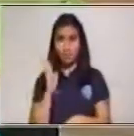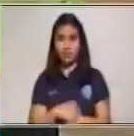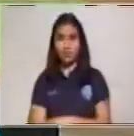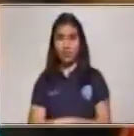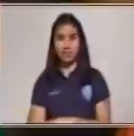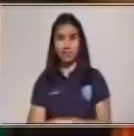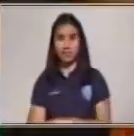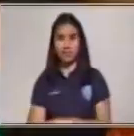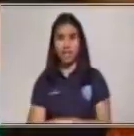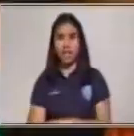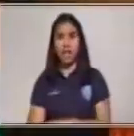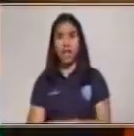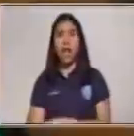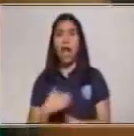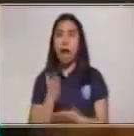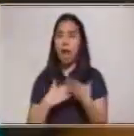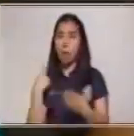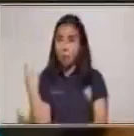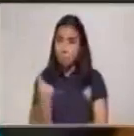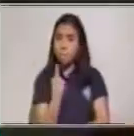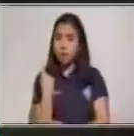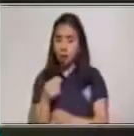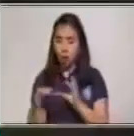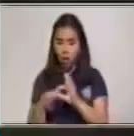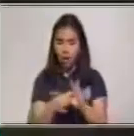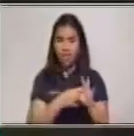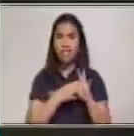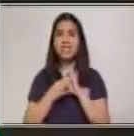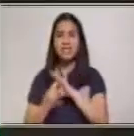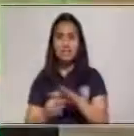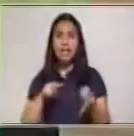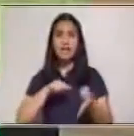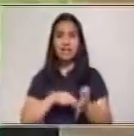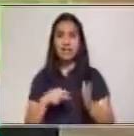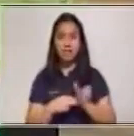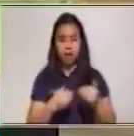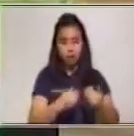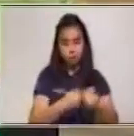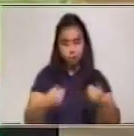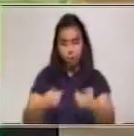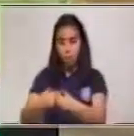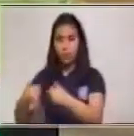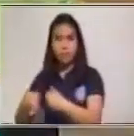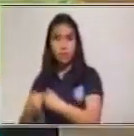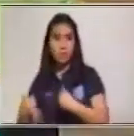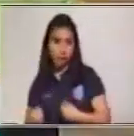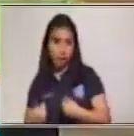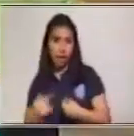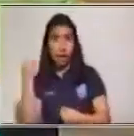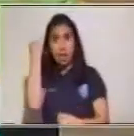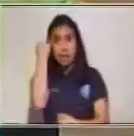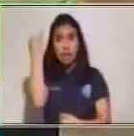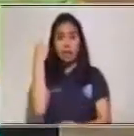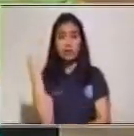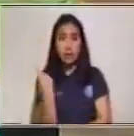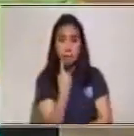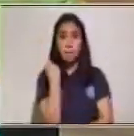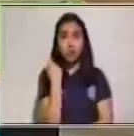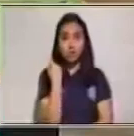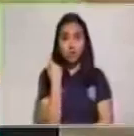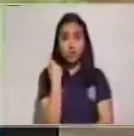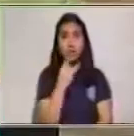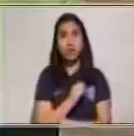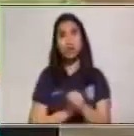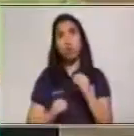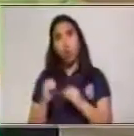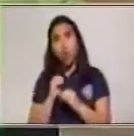fundamental de organizar es separar la información, ideas principales, ideas secundarias, los detalles. Tú